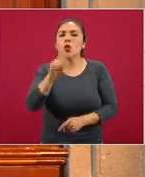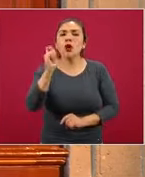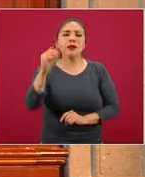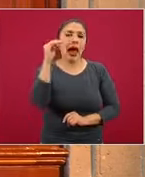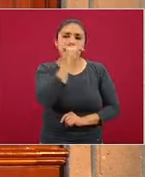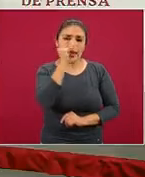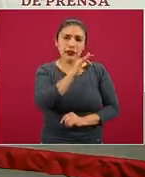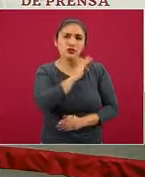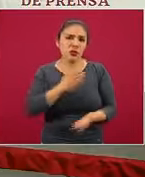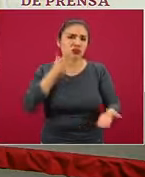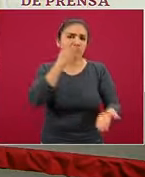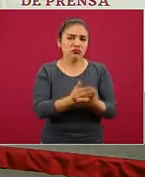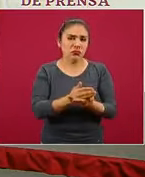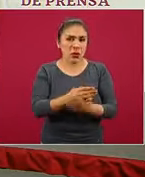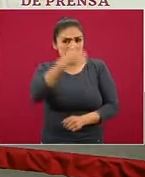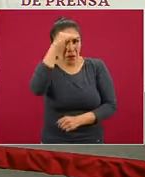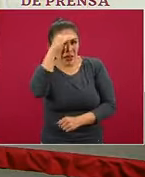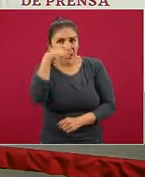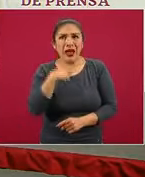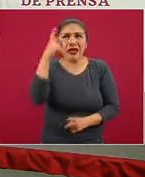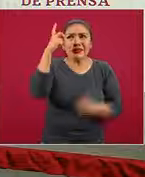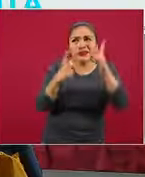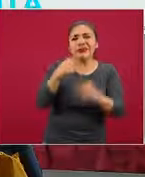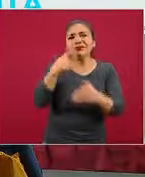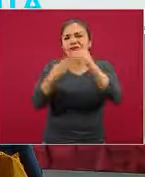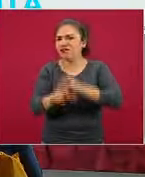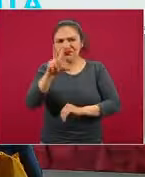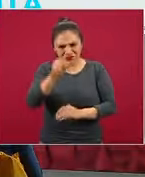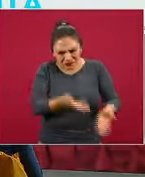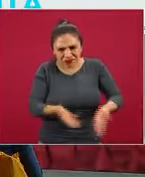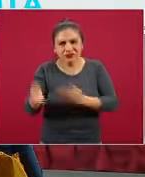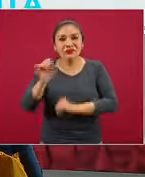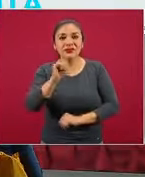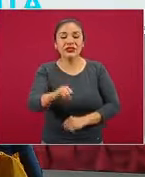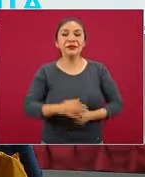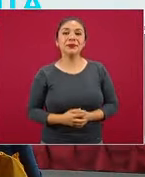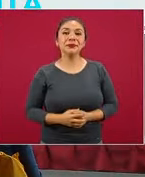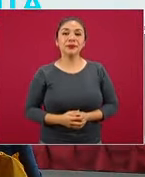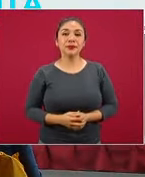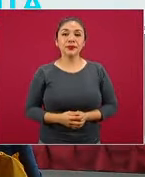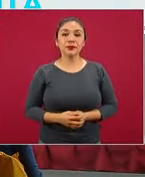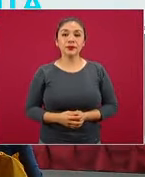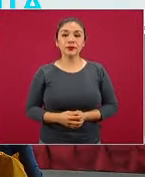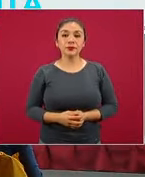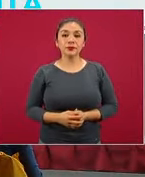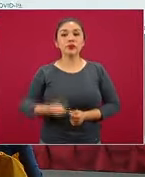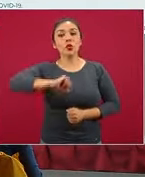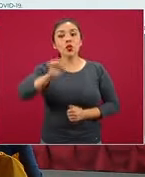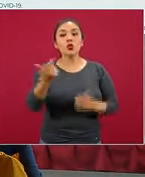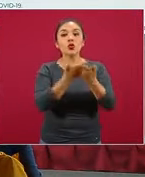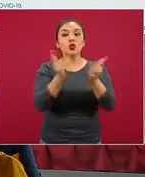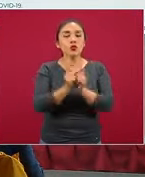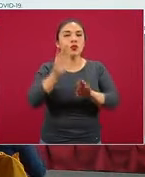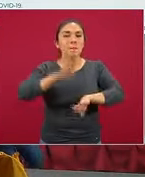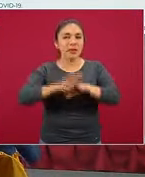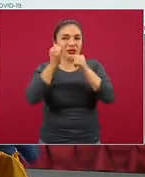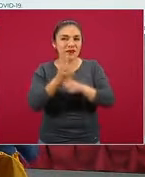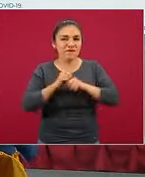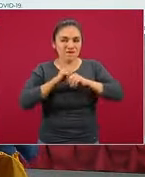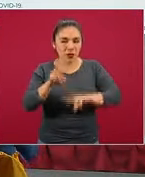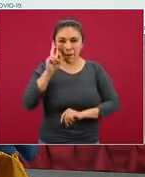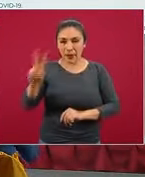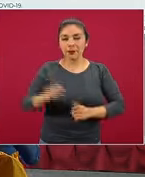ser gratuita. No dude en denunciarla. Bien, pasemos a un siguiente grupo de información.